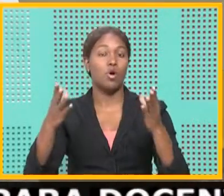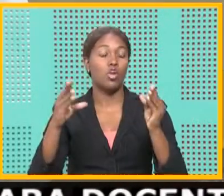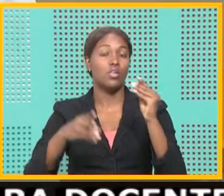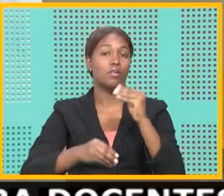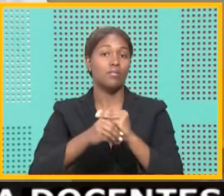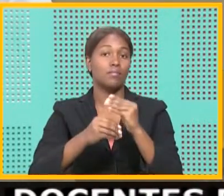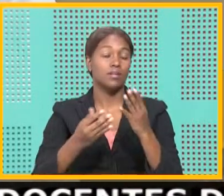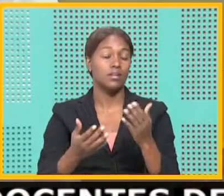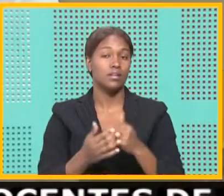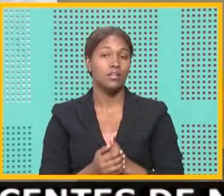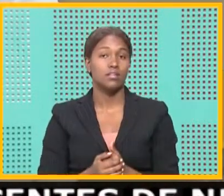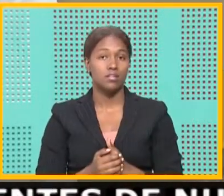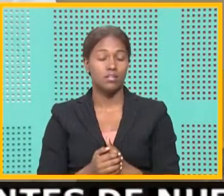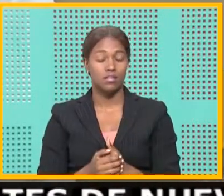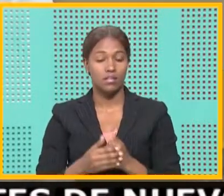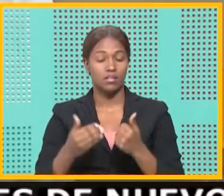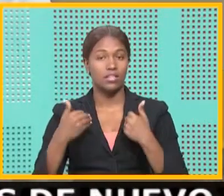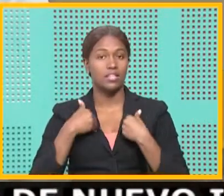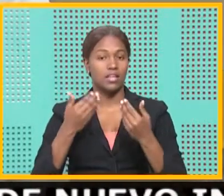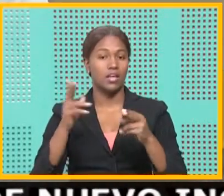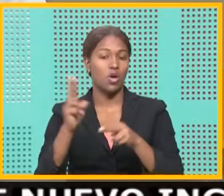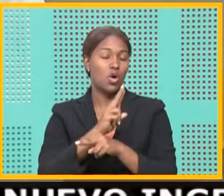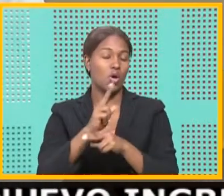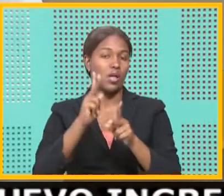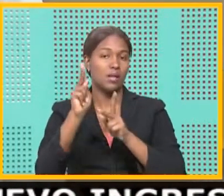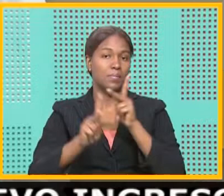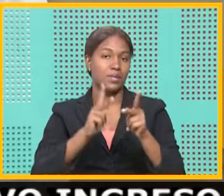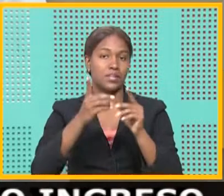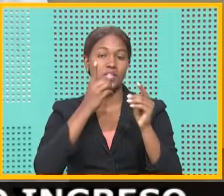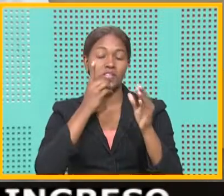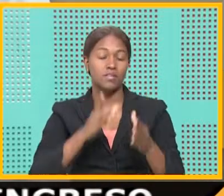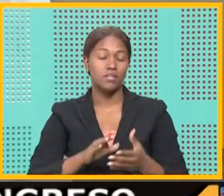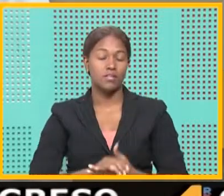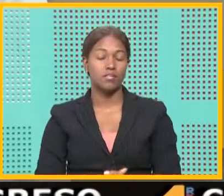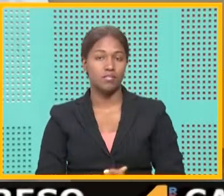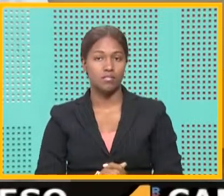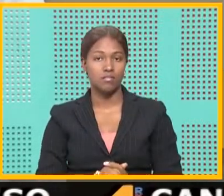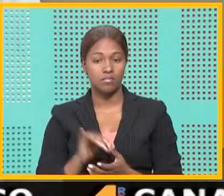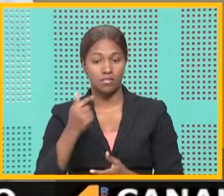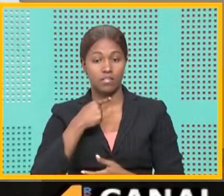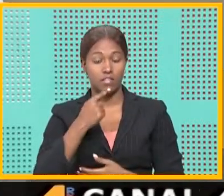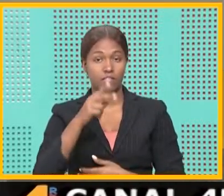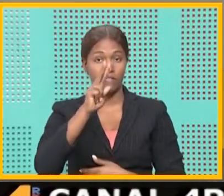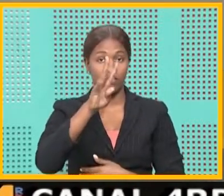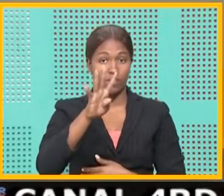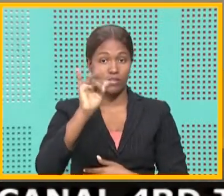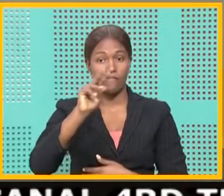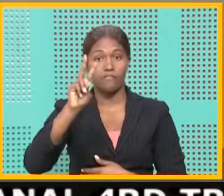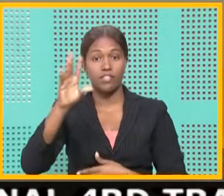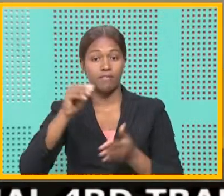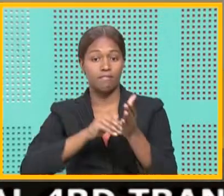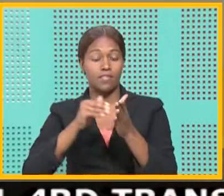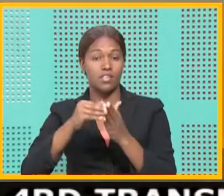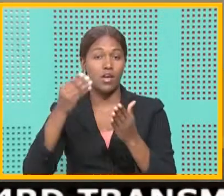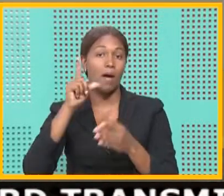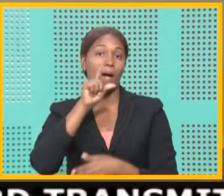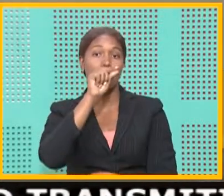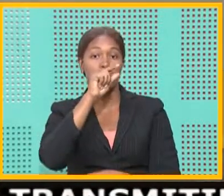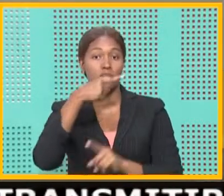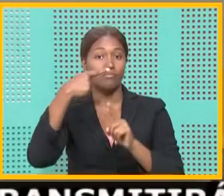más de lo que consume el pueblo dominicano. Podemos producir entre 24 y 25 millones de pollos